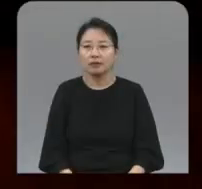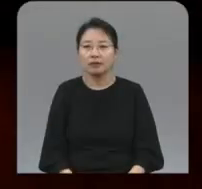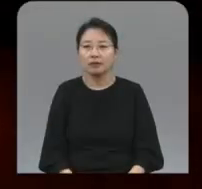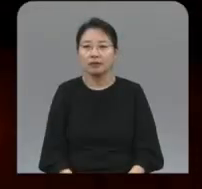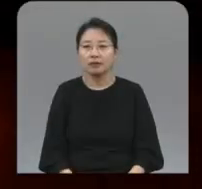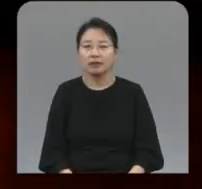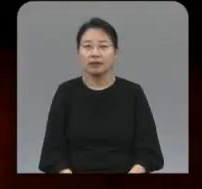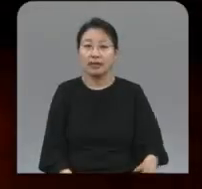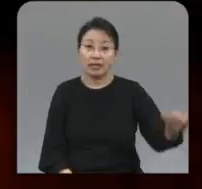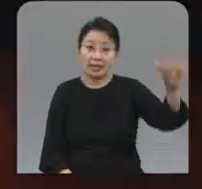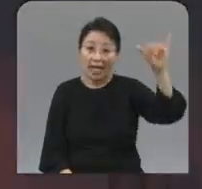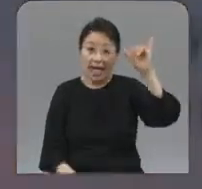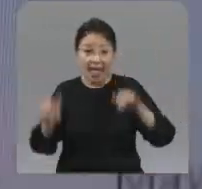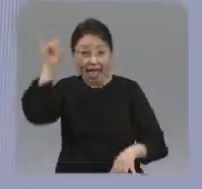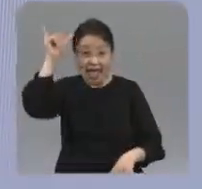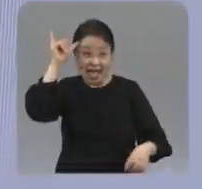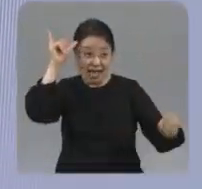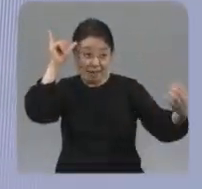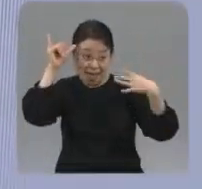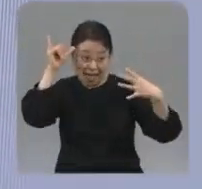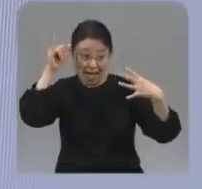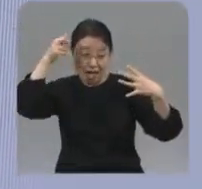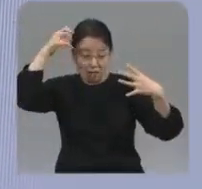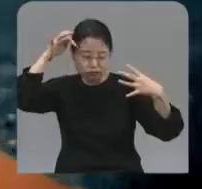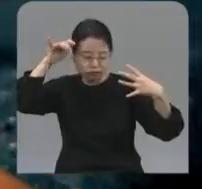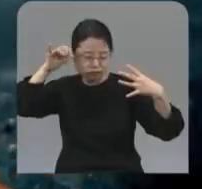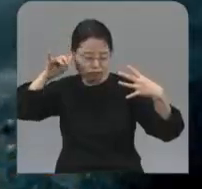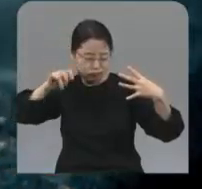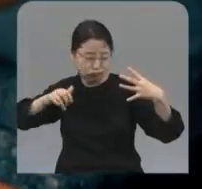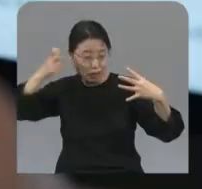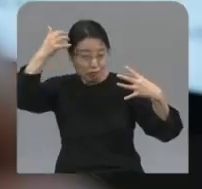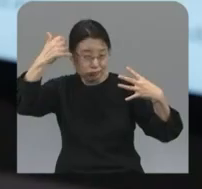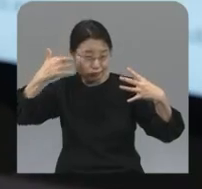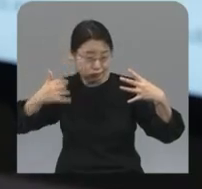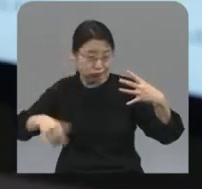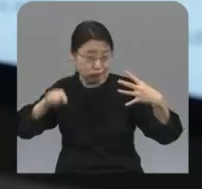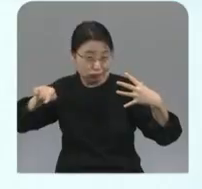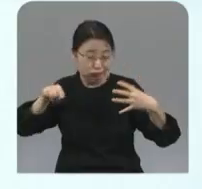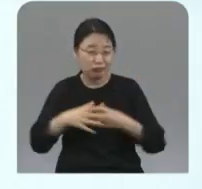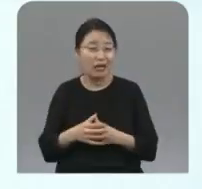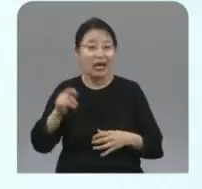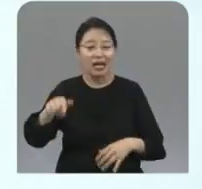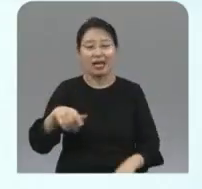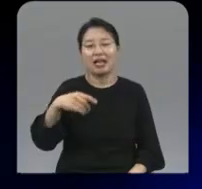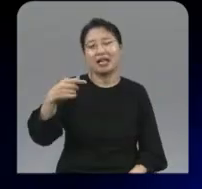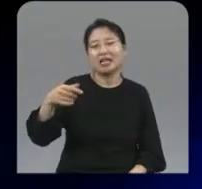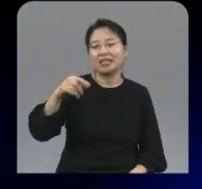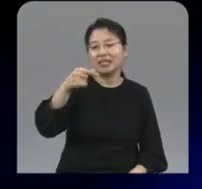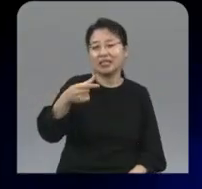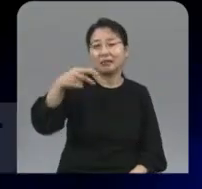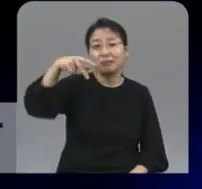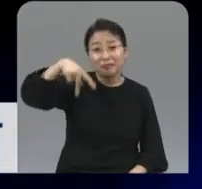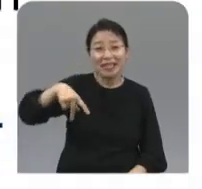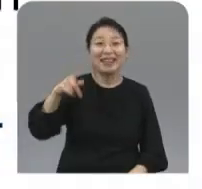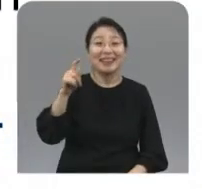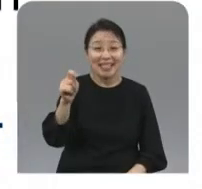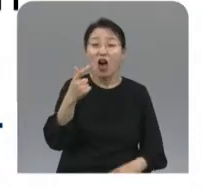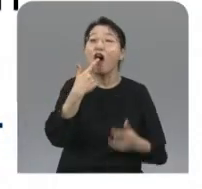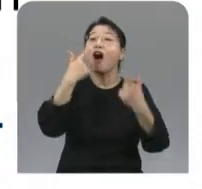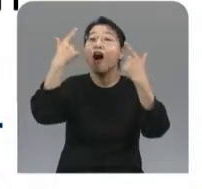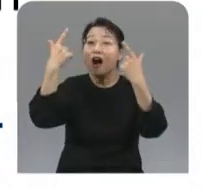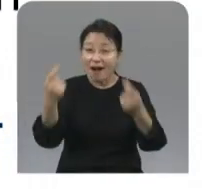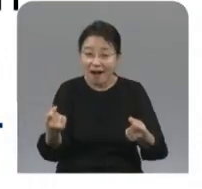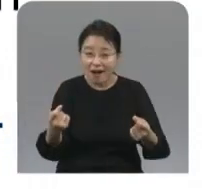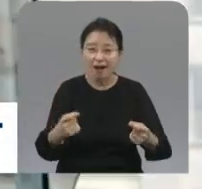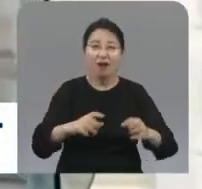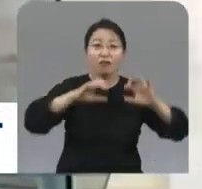las tecnológicas de todo el mundo apuestan fuertemente por el mercado de chatbots desde la llegada estelar del famoso chachipití de